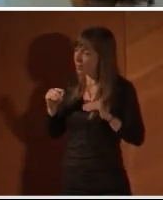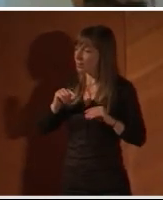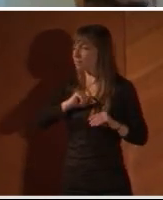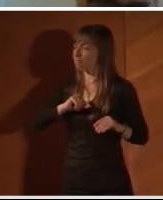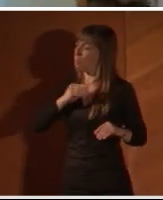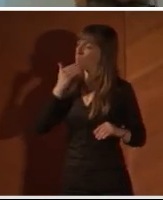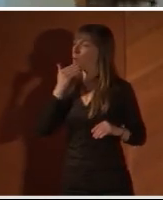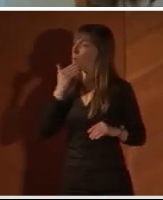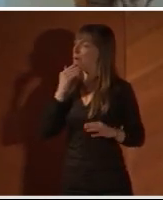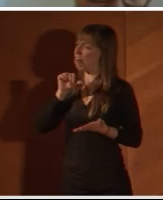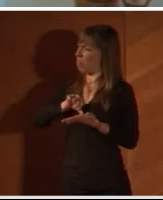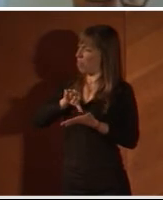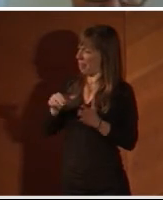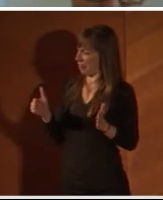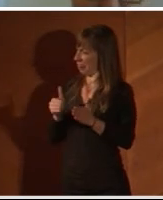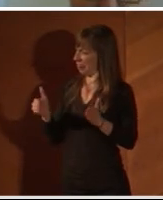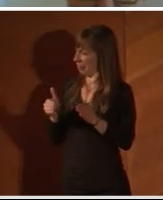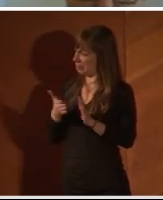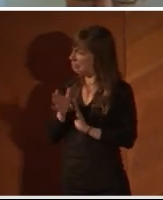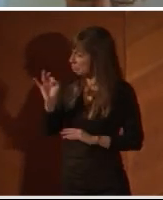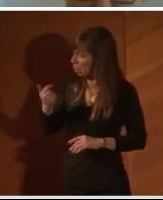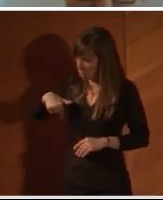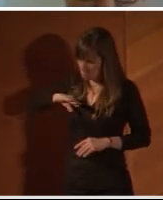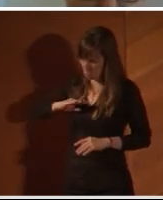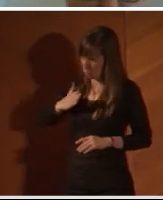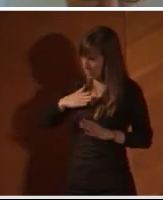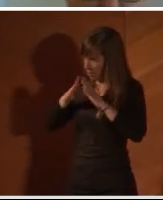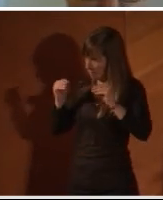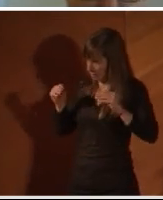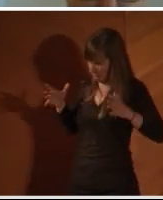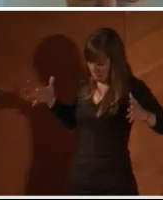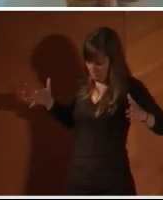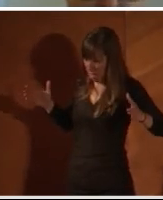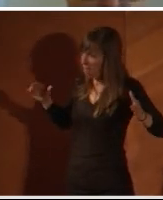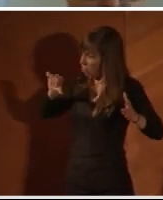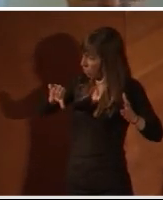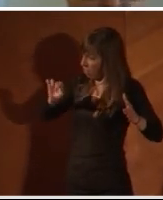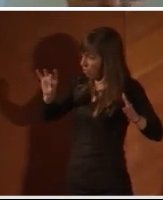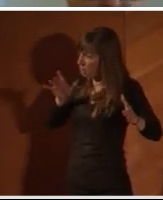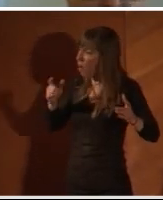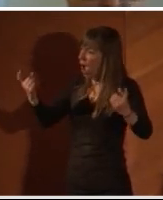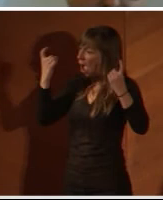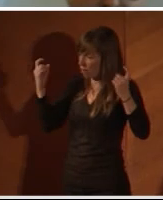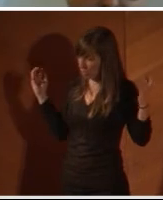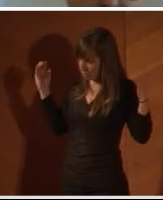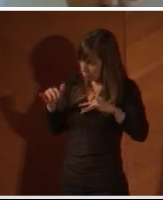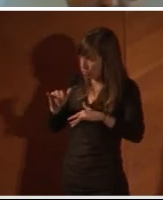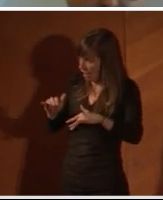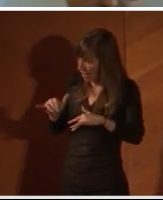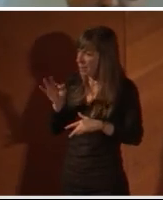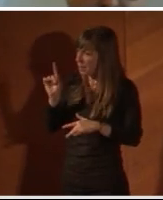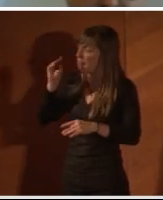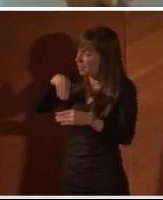en cierta medida, pues una ciudad de un tamaño también considerable, ¿no?, con todos nuestros alumnos, personal de administración